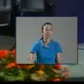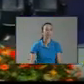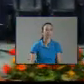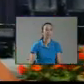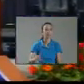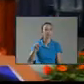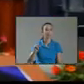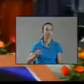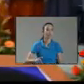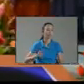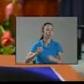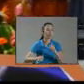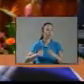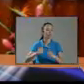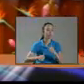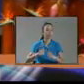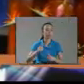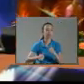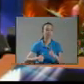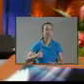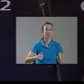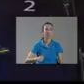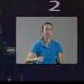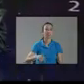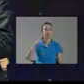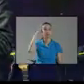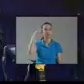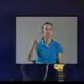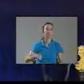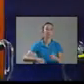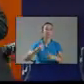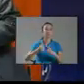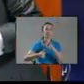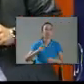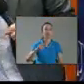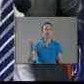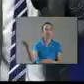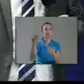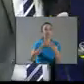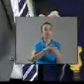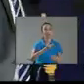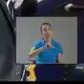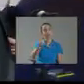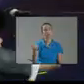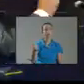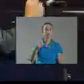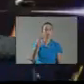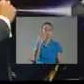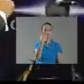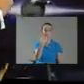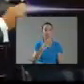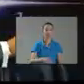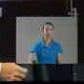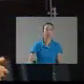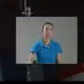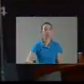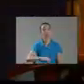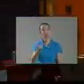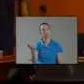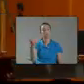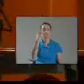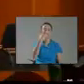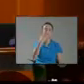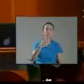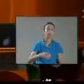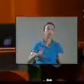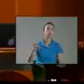Le dije, vas a trabajar menos. ¿Cuánto trabaja? Trabajo de lunes a domingo, apóstol. ¿Cuánto te pagan? Póngale usted 100. Te van a pagar